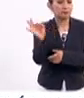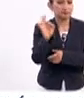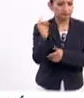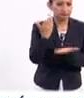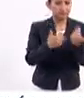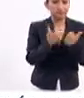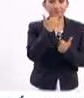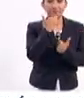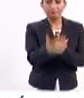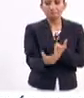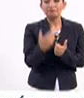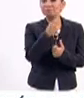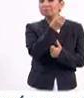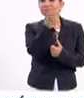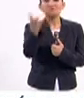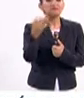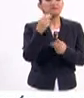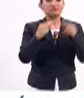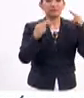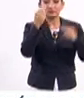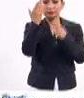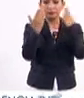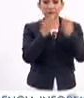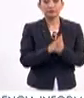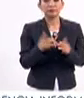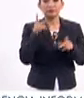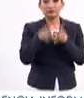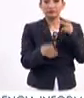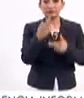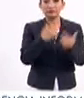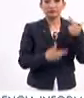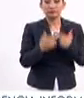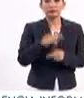un éxito tremendo en cualquiera de los niveles académicos. Bueno, vamos a una